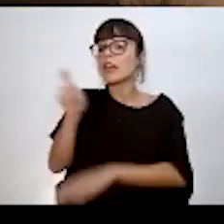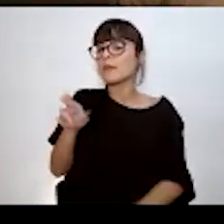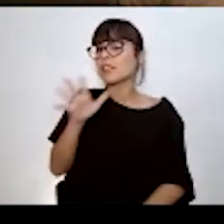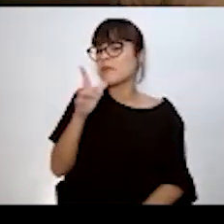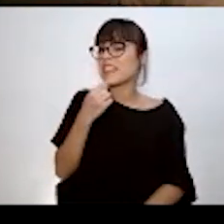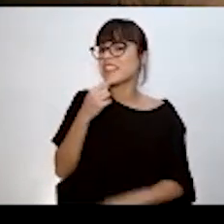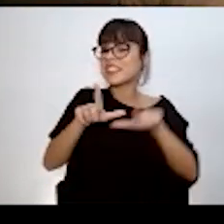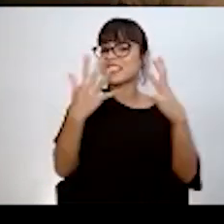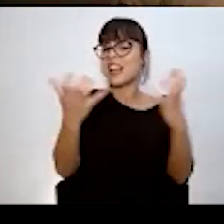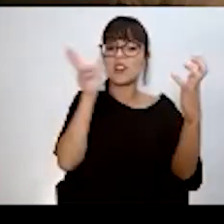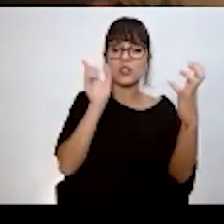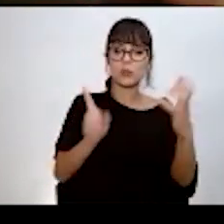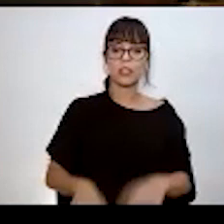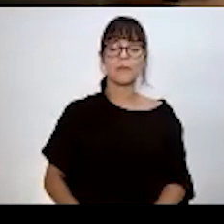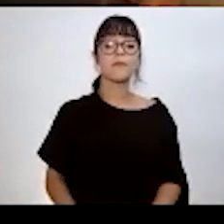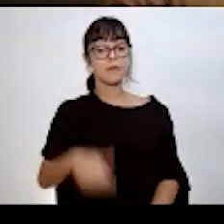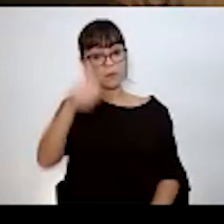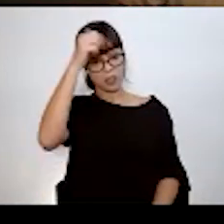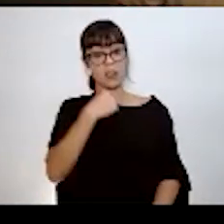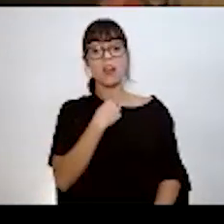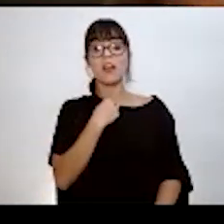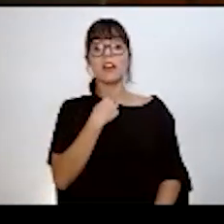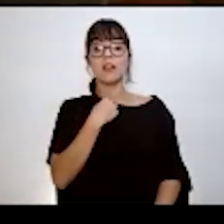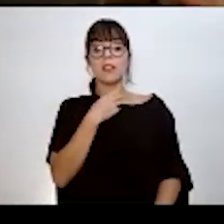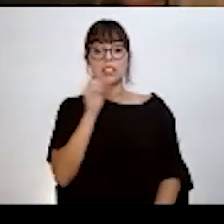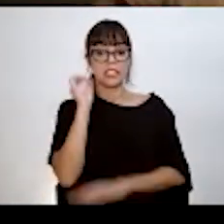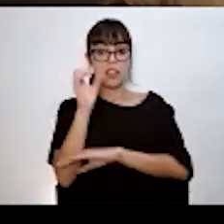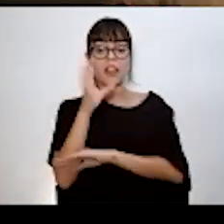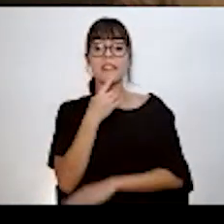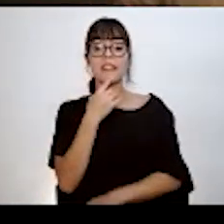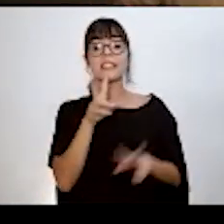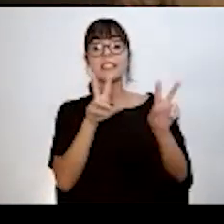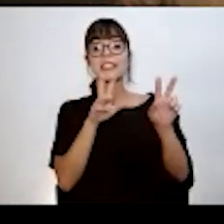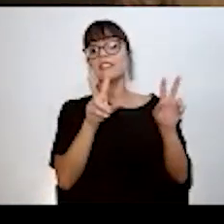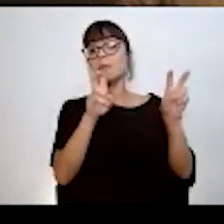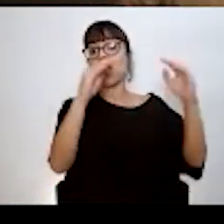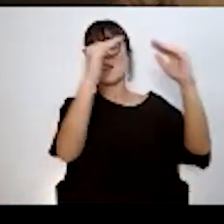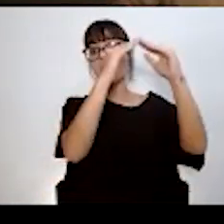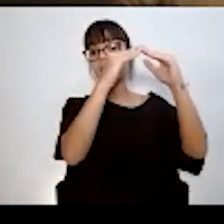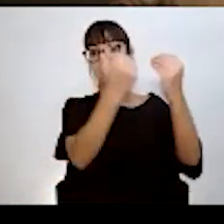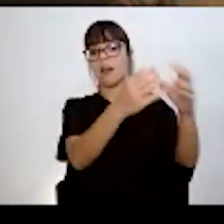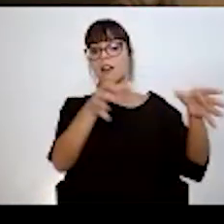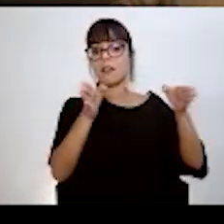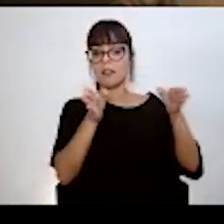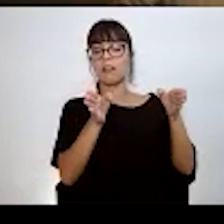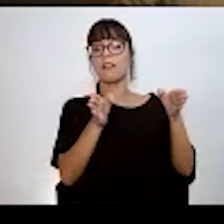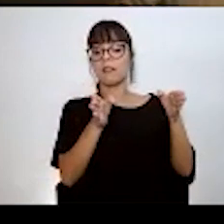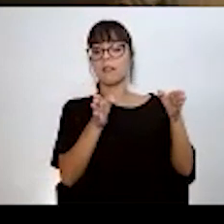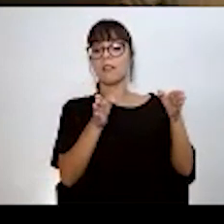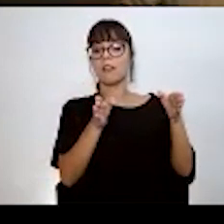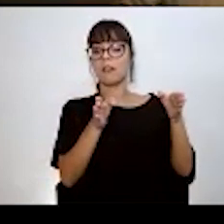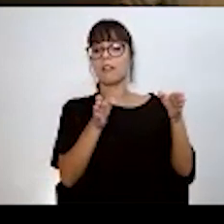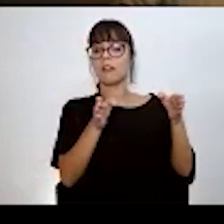no se escucha. Pregunto si la aparición de las casas cruciformes típicas que conocemos para... ¿Sí?